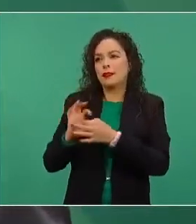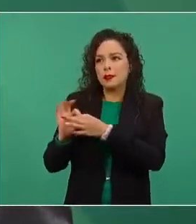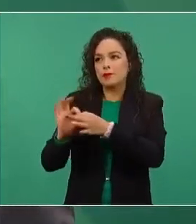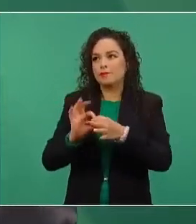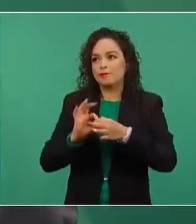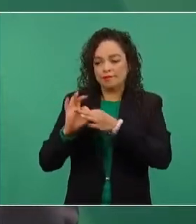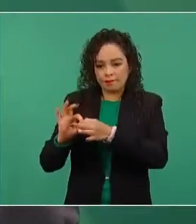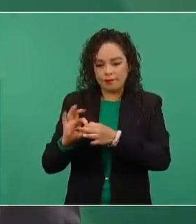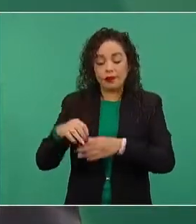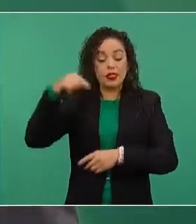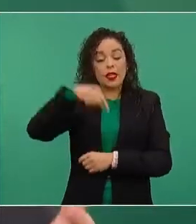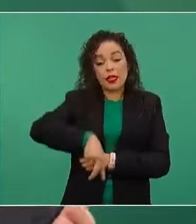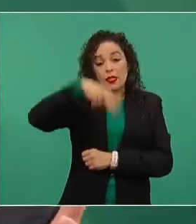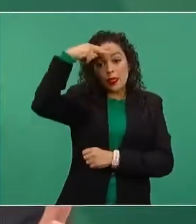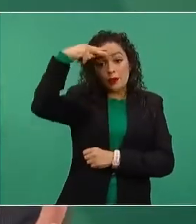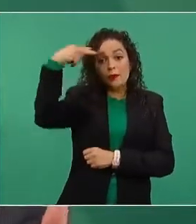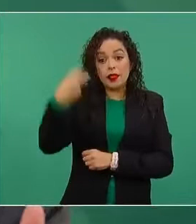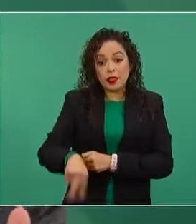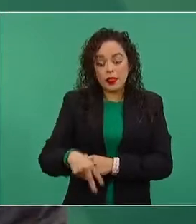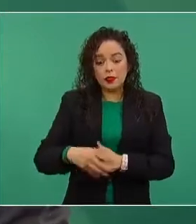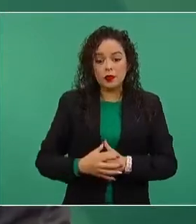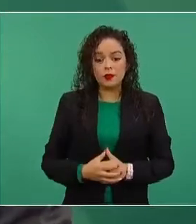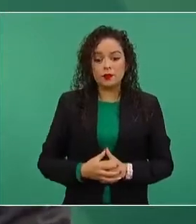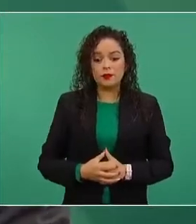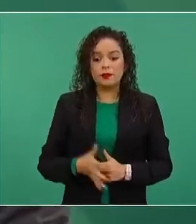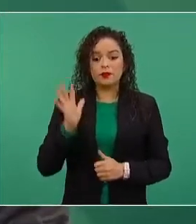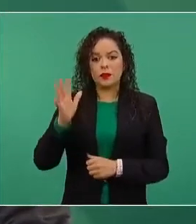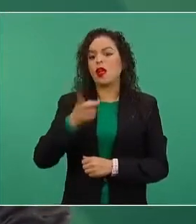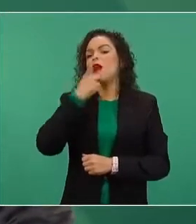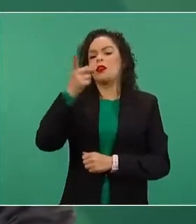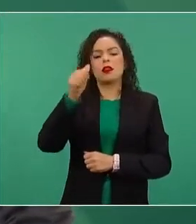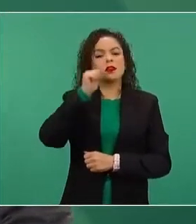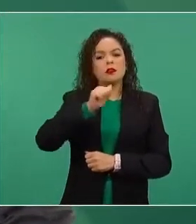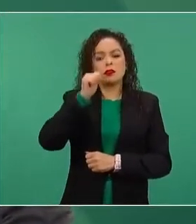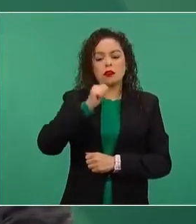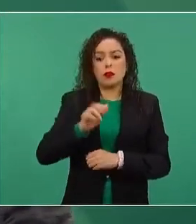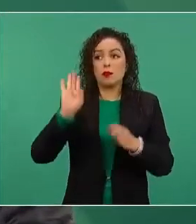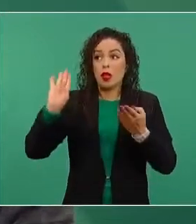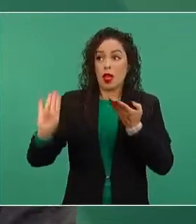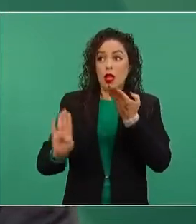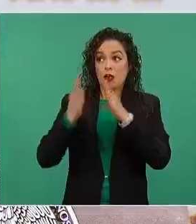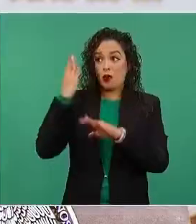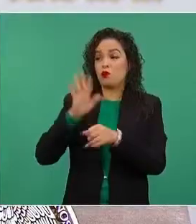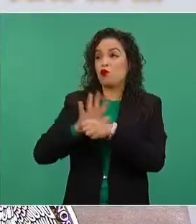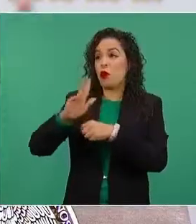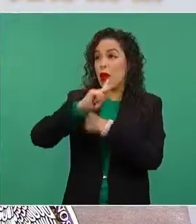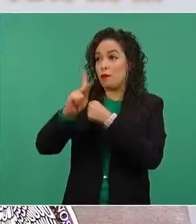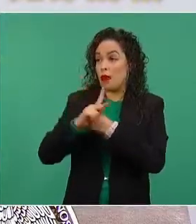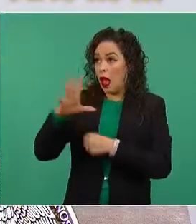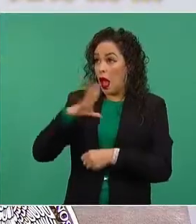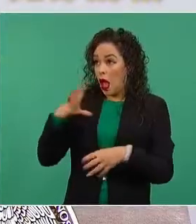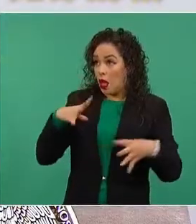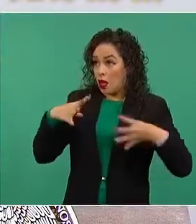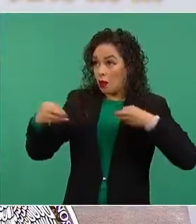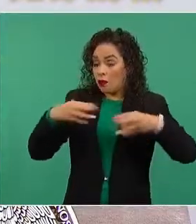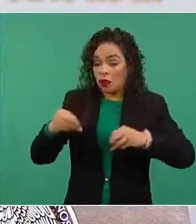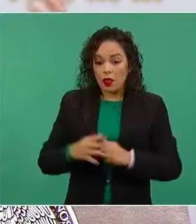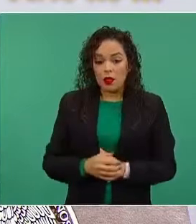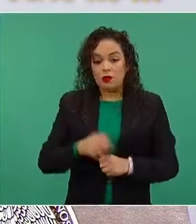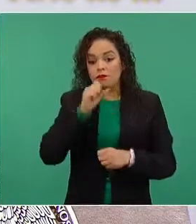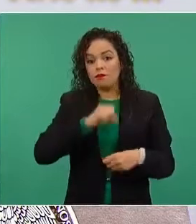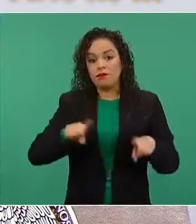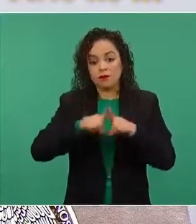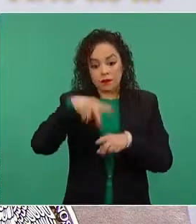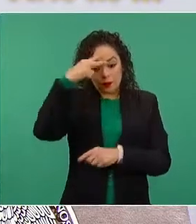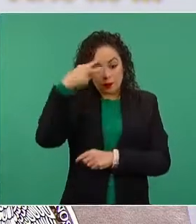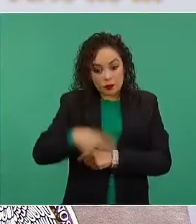a México, siempre hemos dicho, mientras cualquier país del mundo tenga la epidemia, también México o también